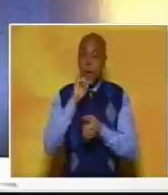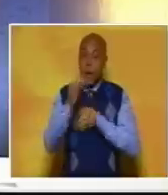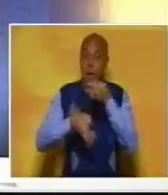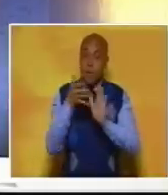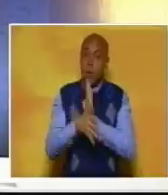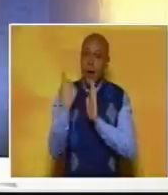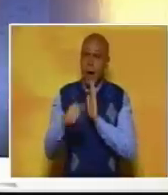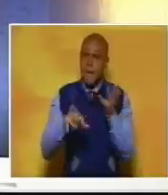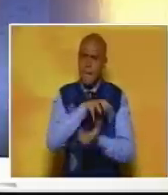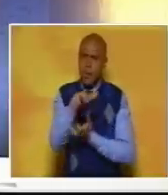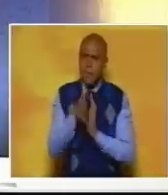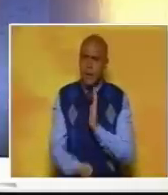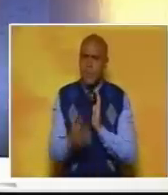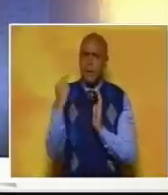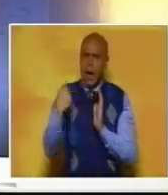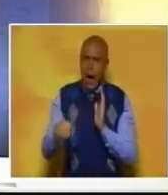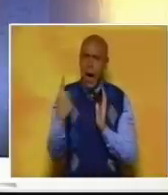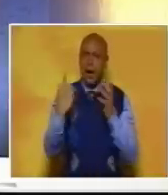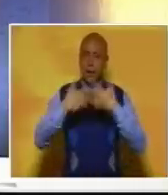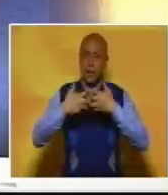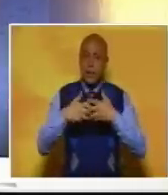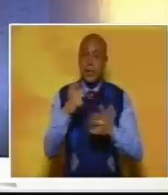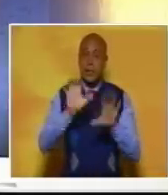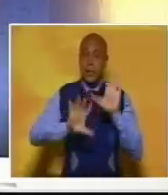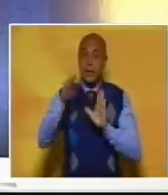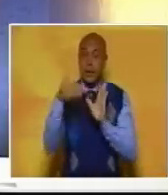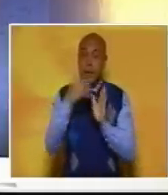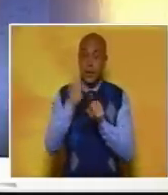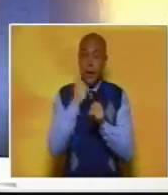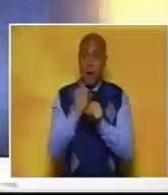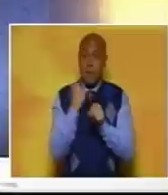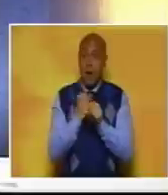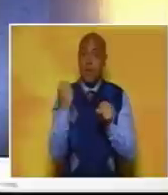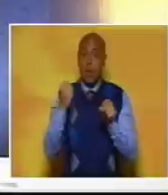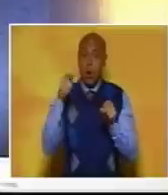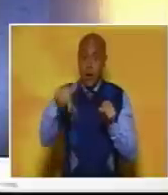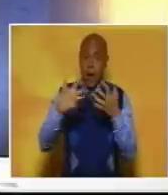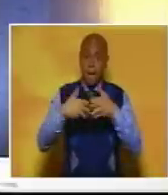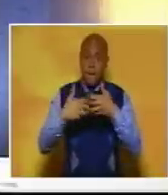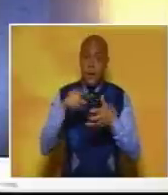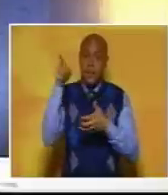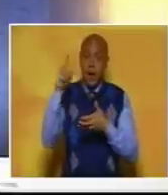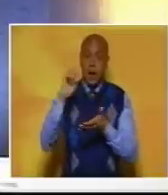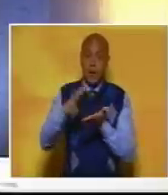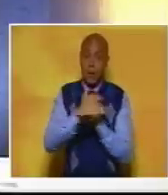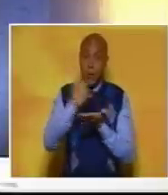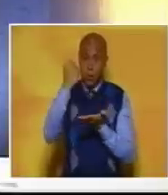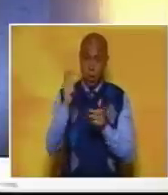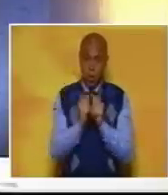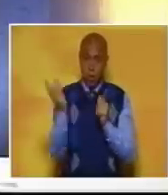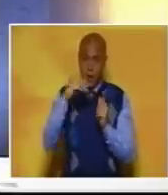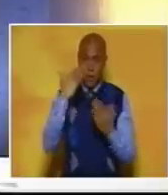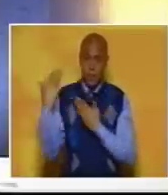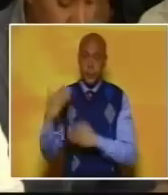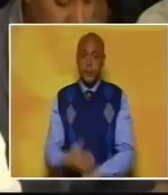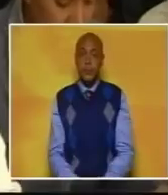denunció las condiciones laborales en las que se encuentran más de 15.000 trabajadores de Sidor. Enderson Pérez con la información.